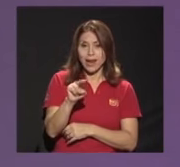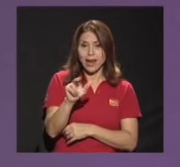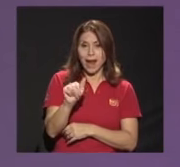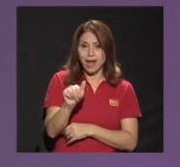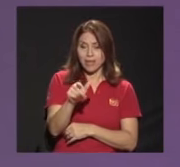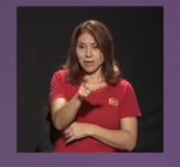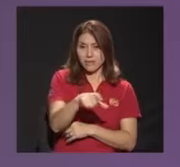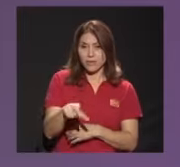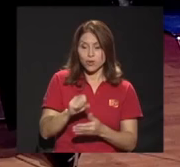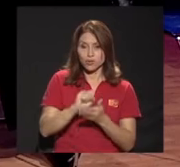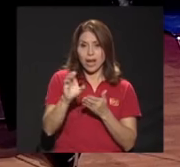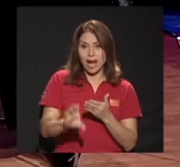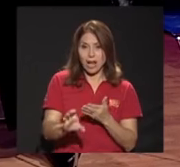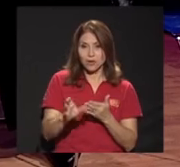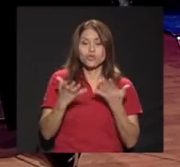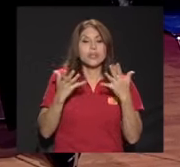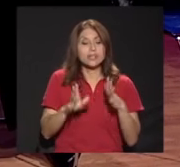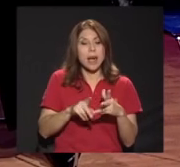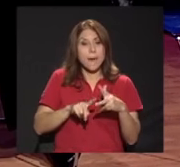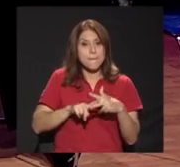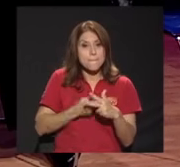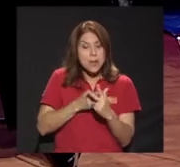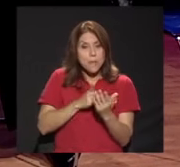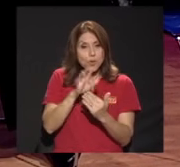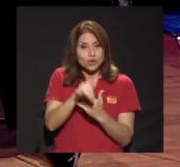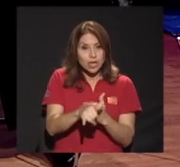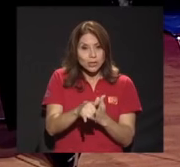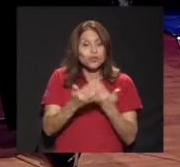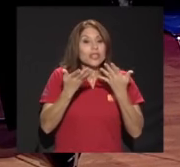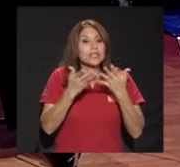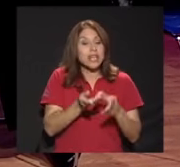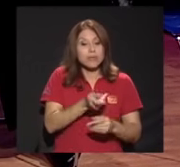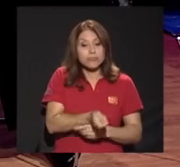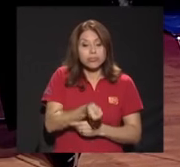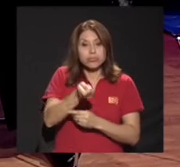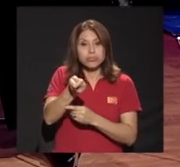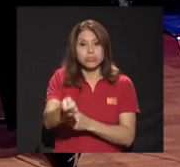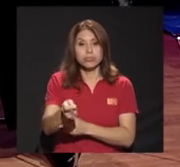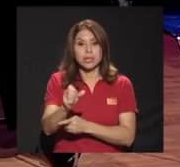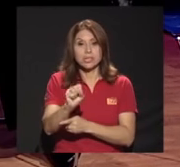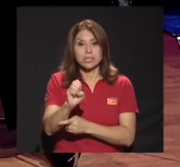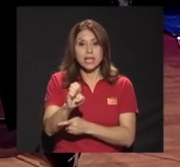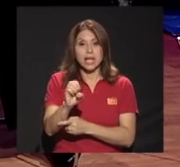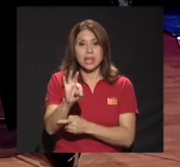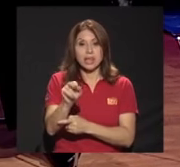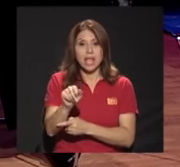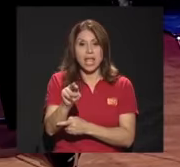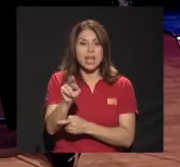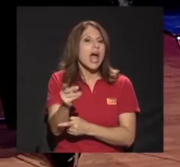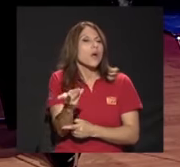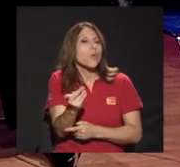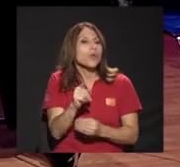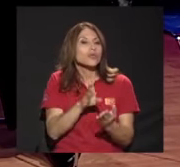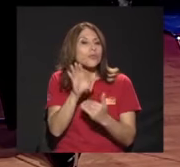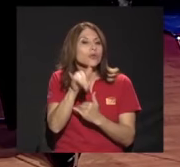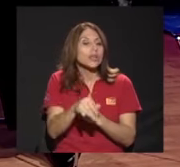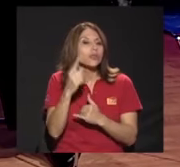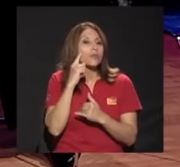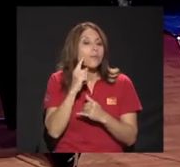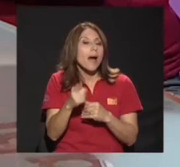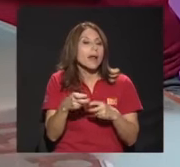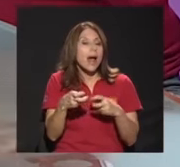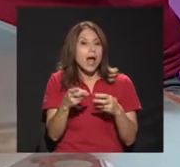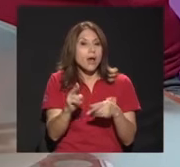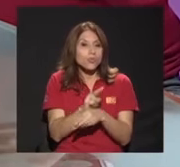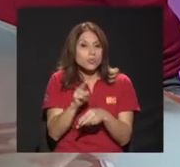y proyectos que ya están, digamos, en trámite en la Setena, más de 30 proyectos hidroeléctricos en una cuenca.